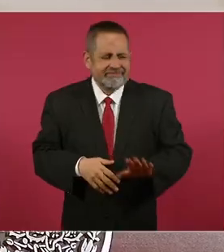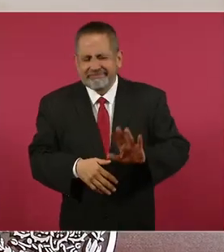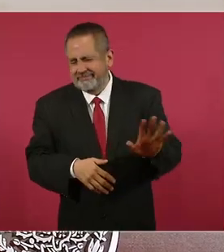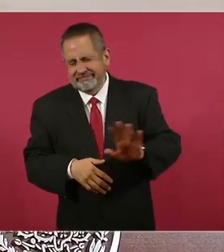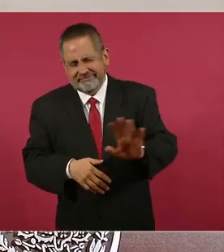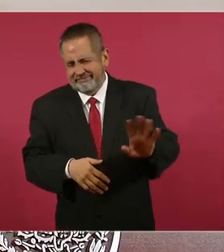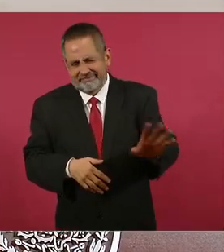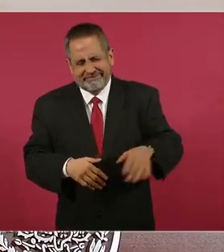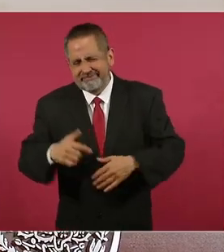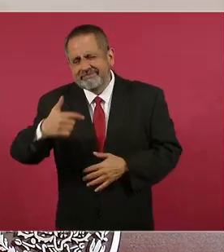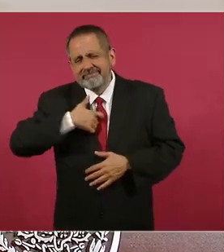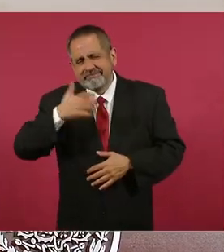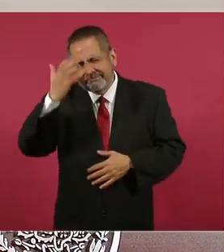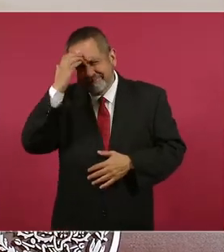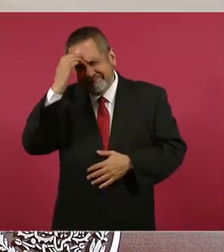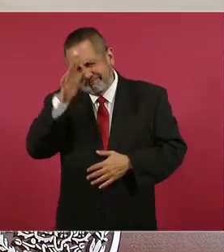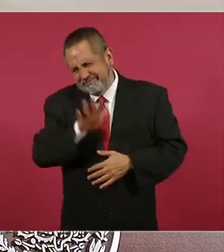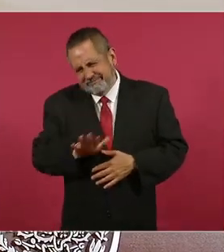conozco todo Chiapas,